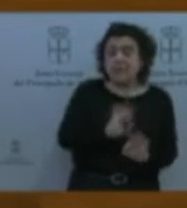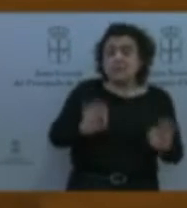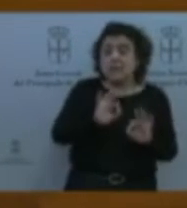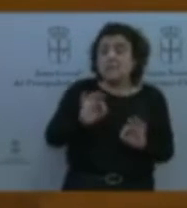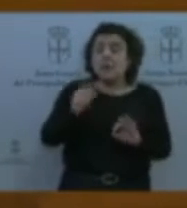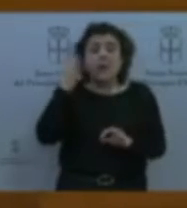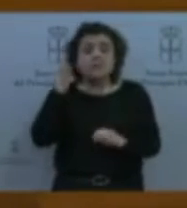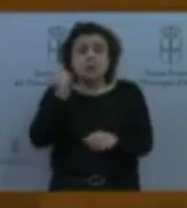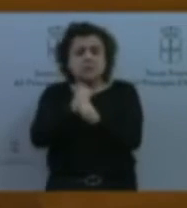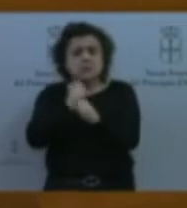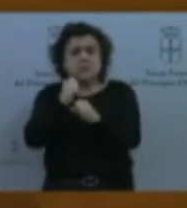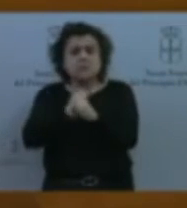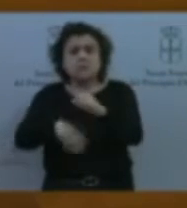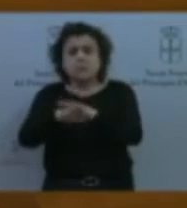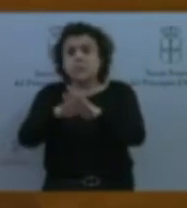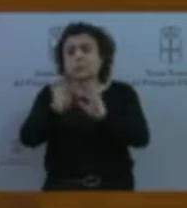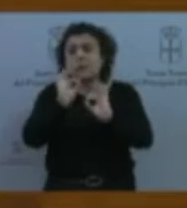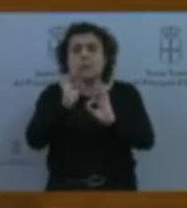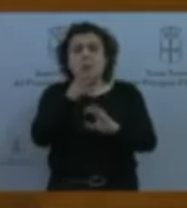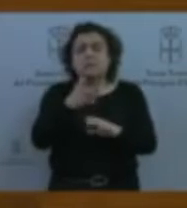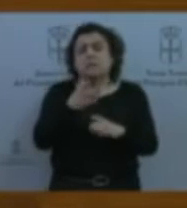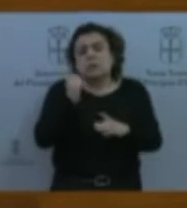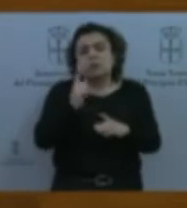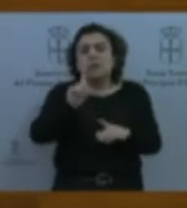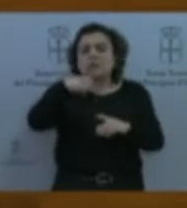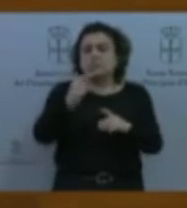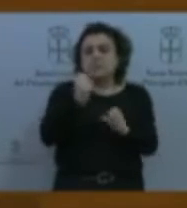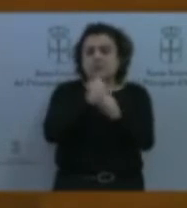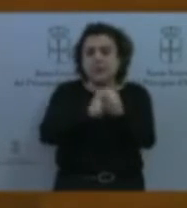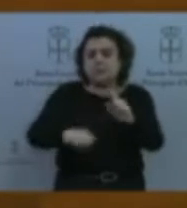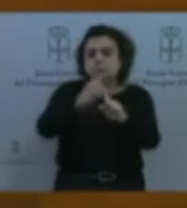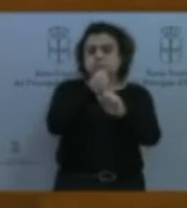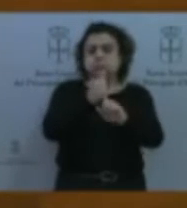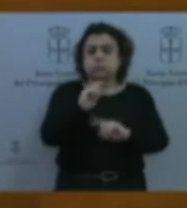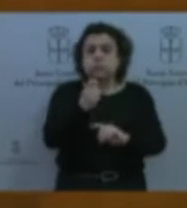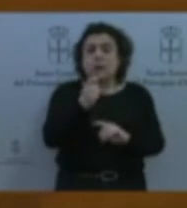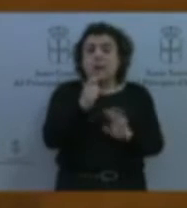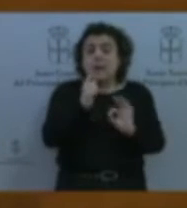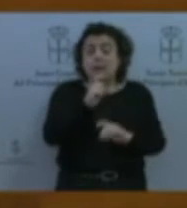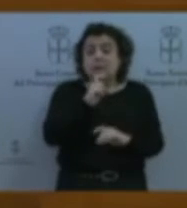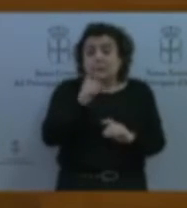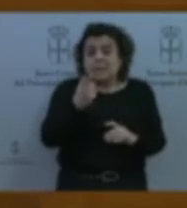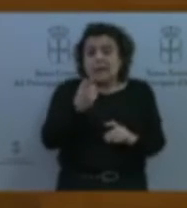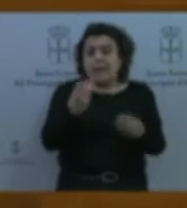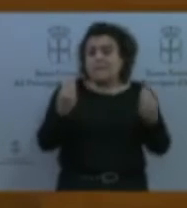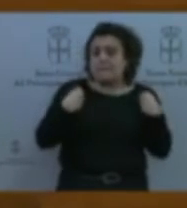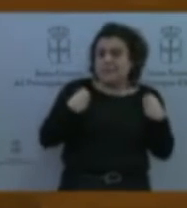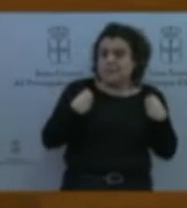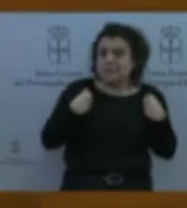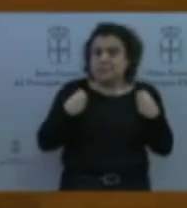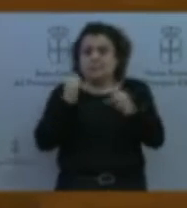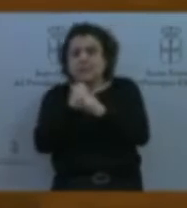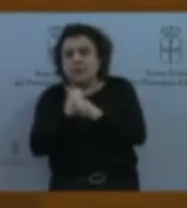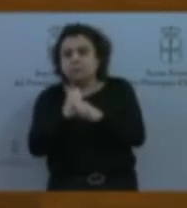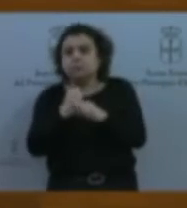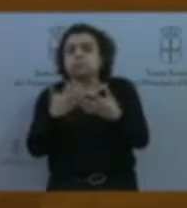de encontrar empleo y porque tenemos muchos más problemas a la hora de poder conciliar, y luego hablaremos de conciliación. Y esto supone que al final